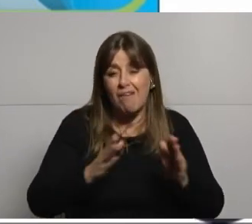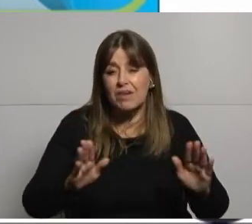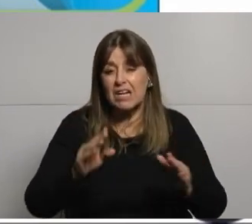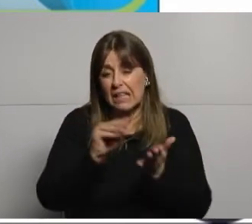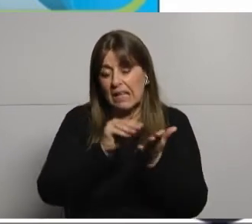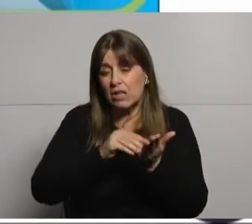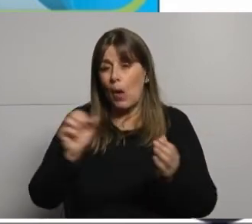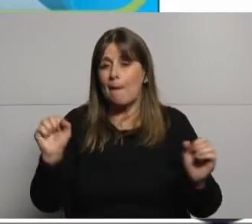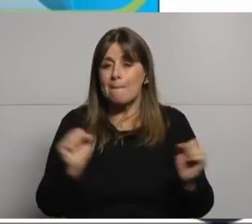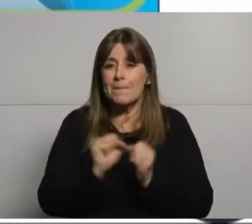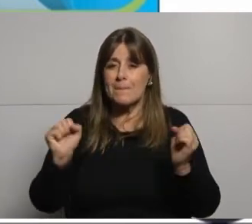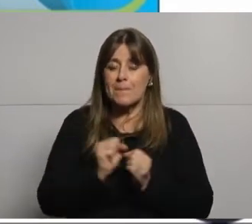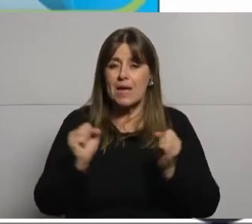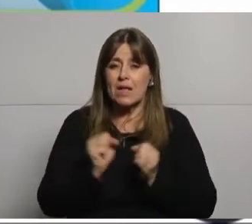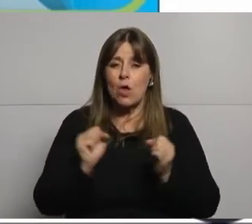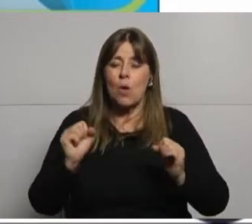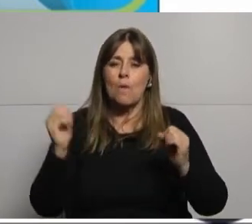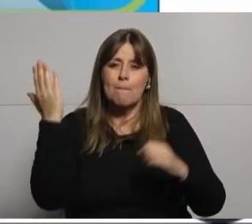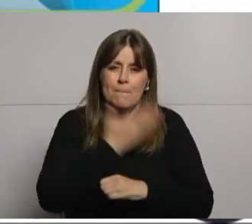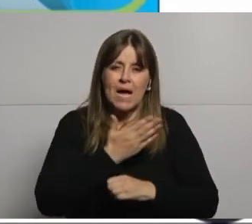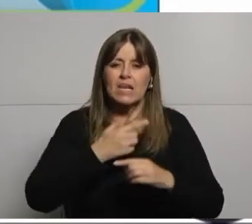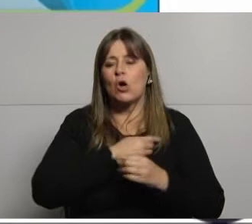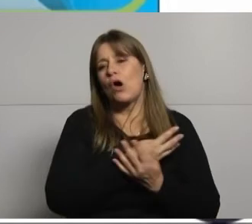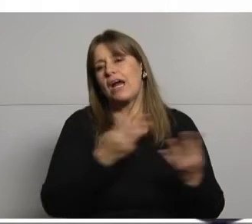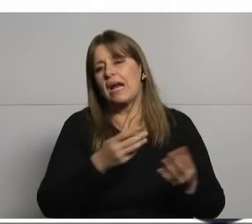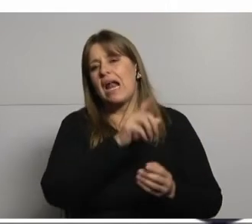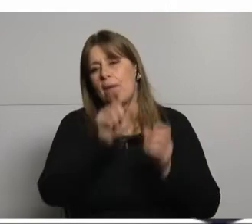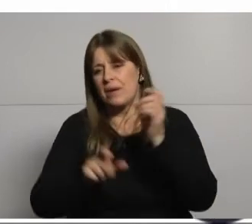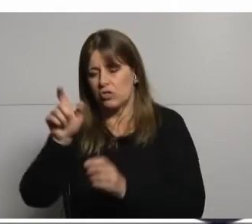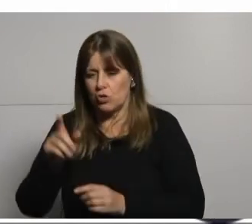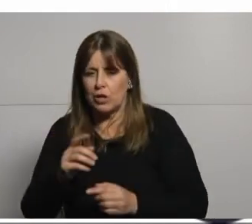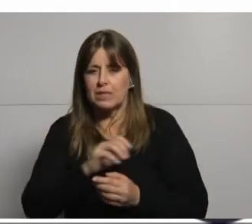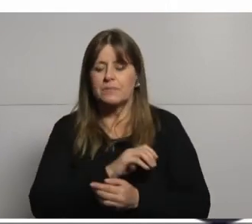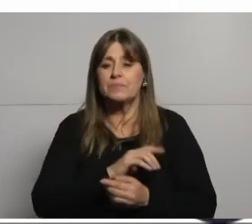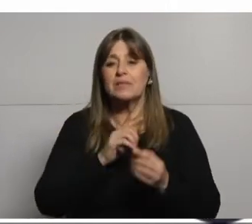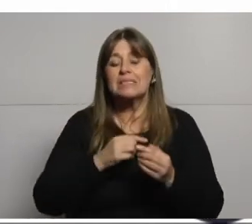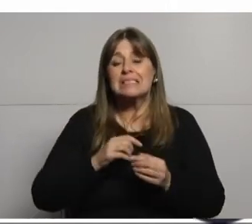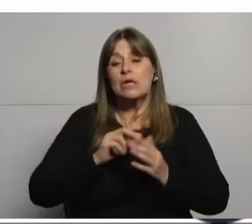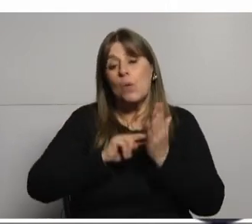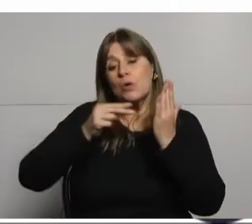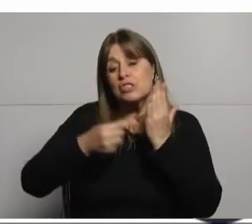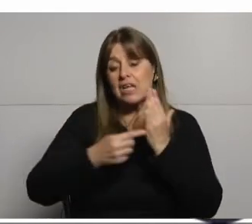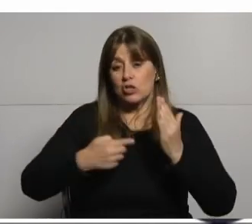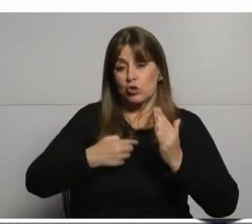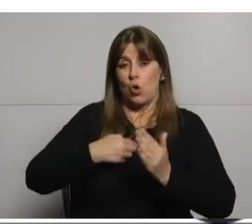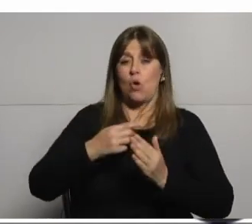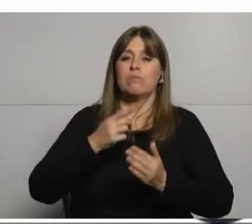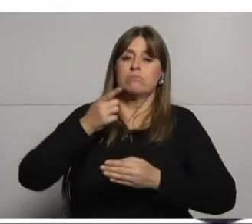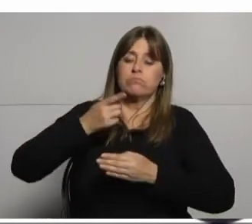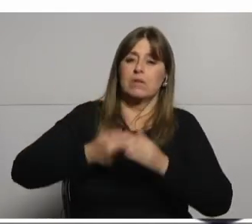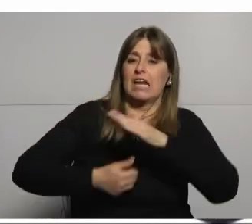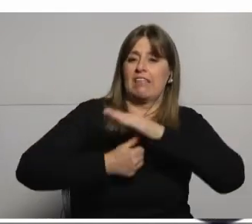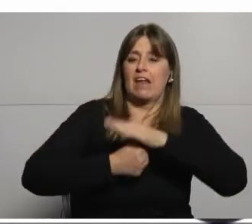el miedo a potencial pánico que podría generar o reacción de la gente. Nos pasó mucho con un proyecto que lideraba y lidera todavía el Ministerio de